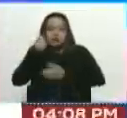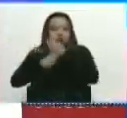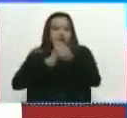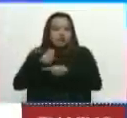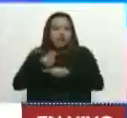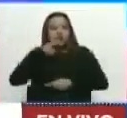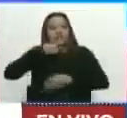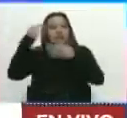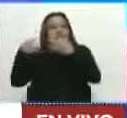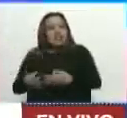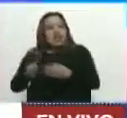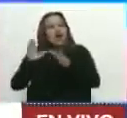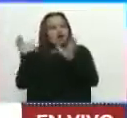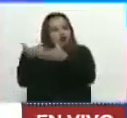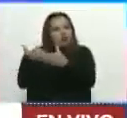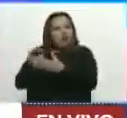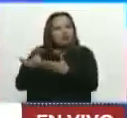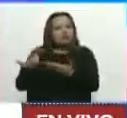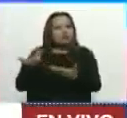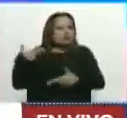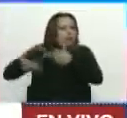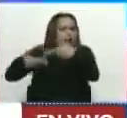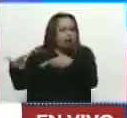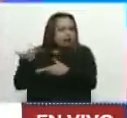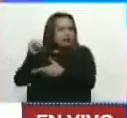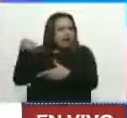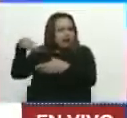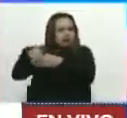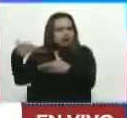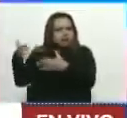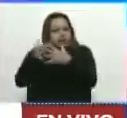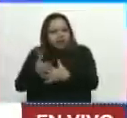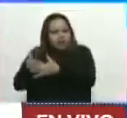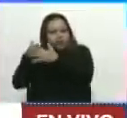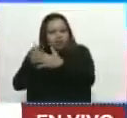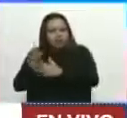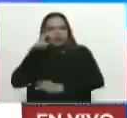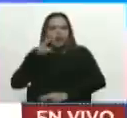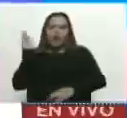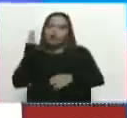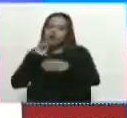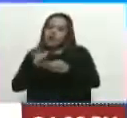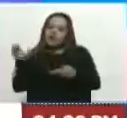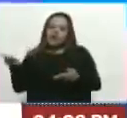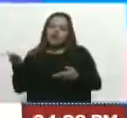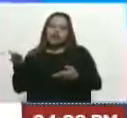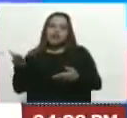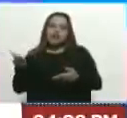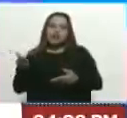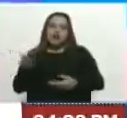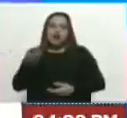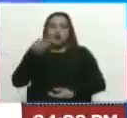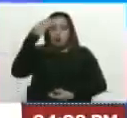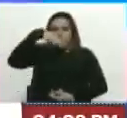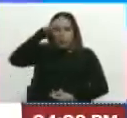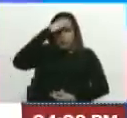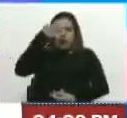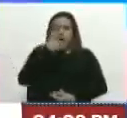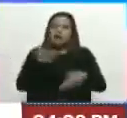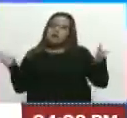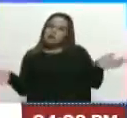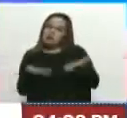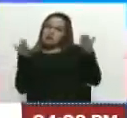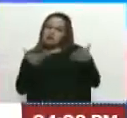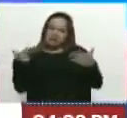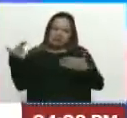verdadera organización criminal. Hoy día cuando yo veo que se vuelve a instalar a Cuba como un país promotor del